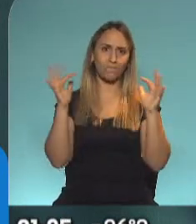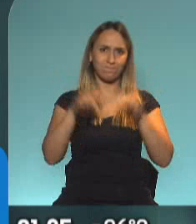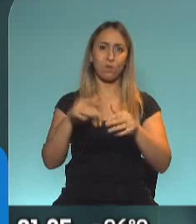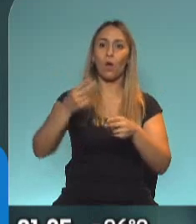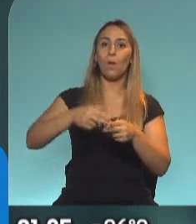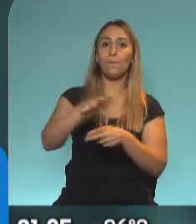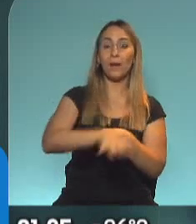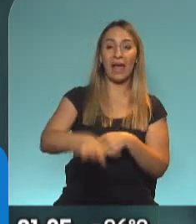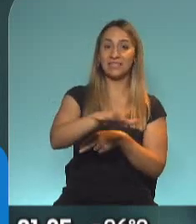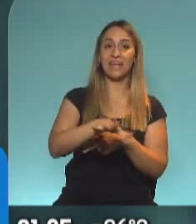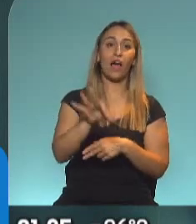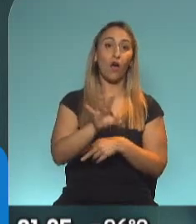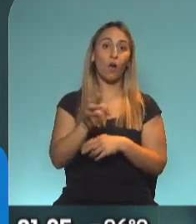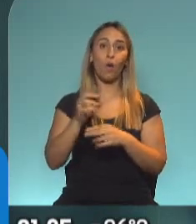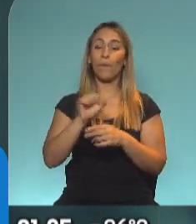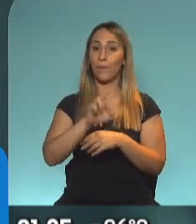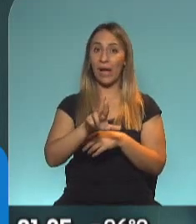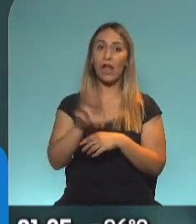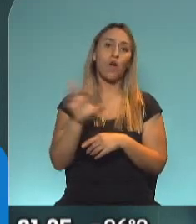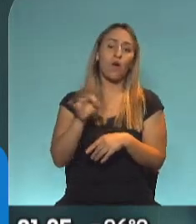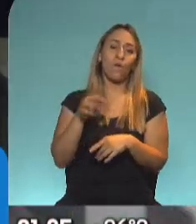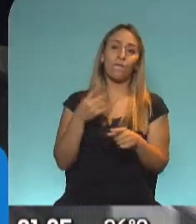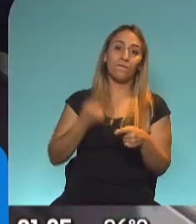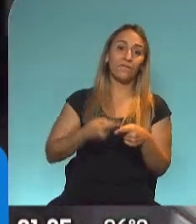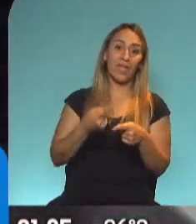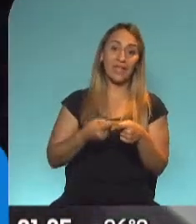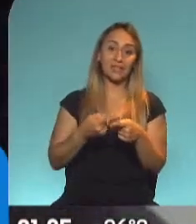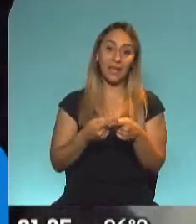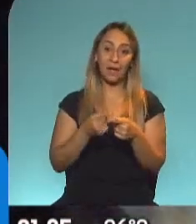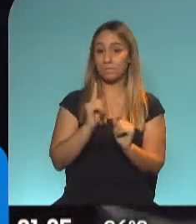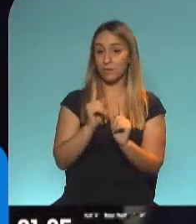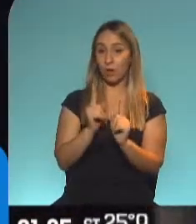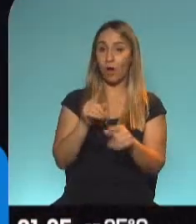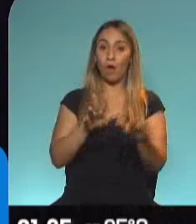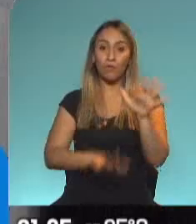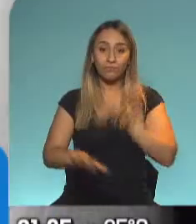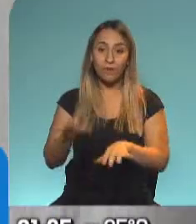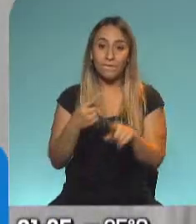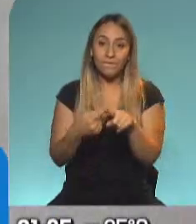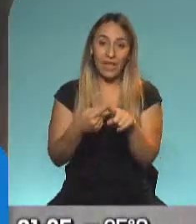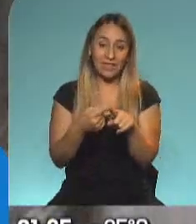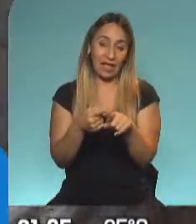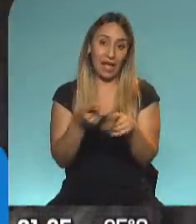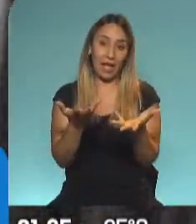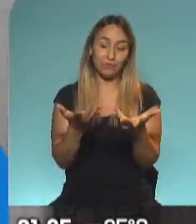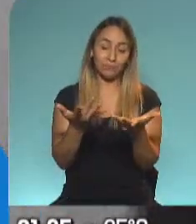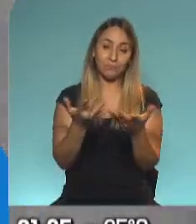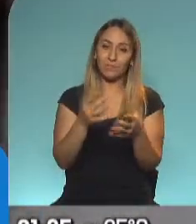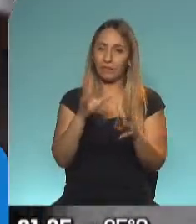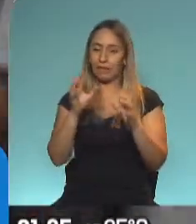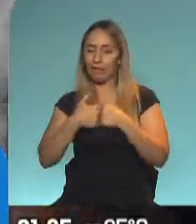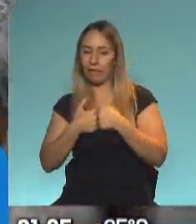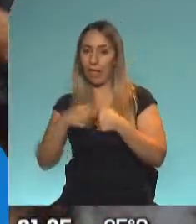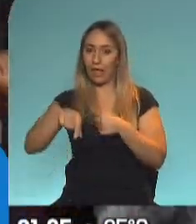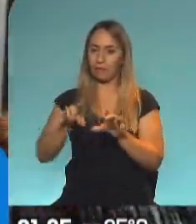plaza o en un bar o en una fiesta, estas fiestas que se hacen clandestinas, no va a saber quién lo contagió. Claro,